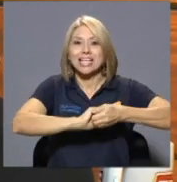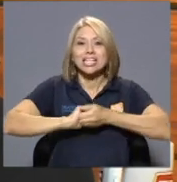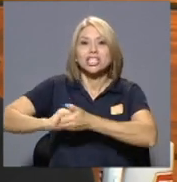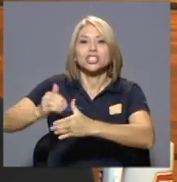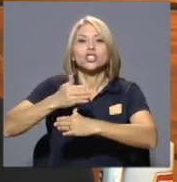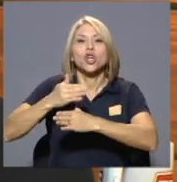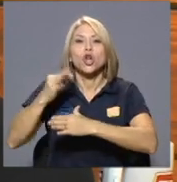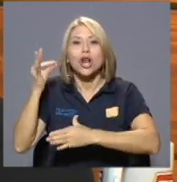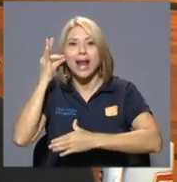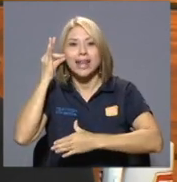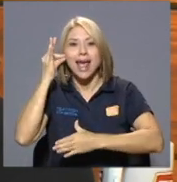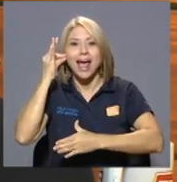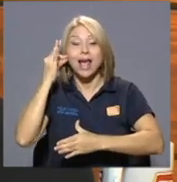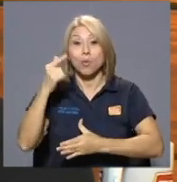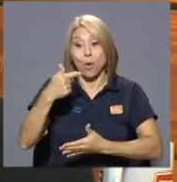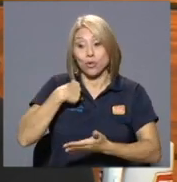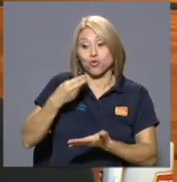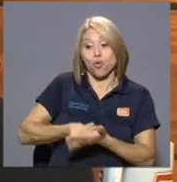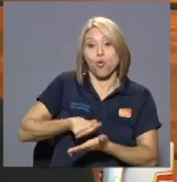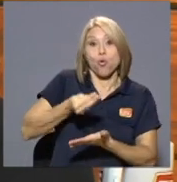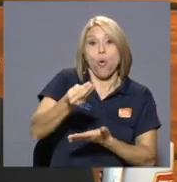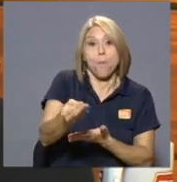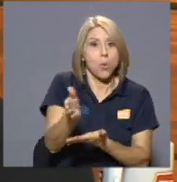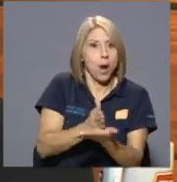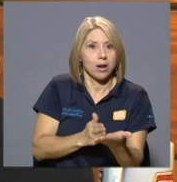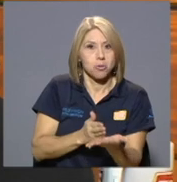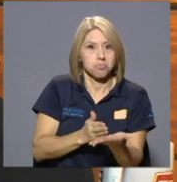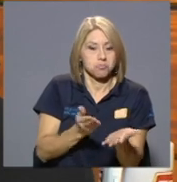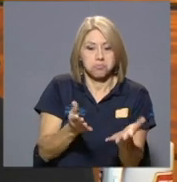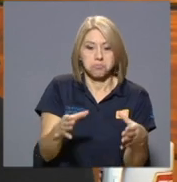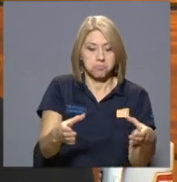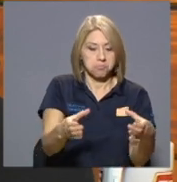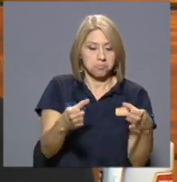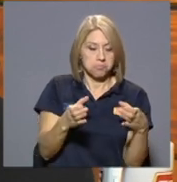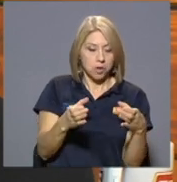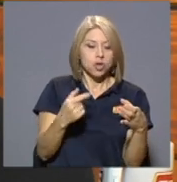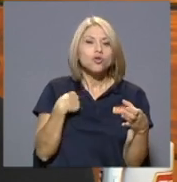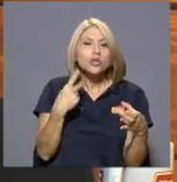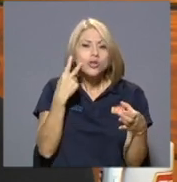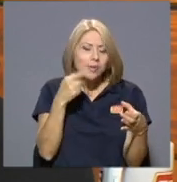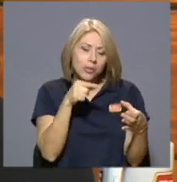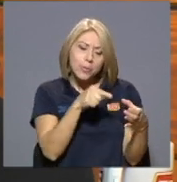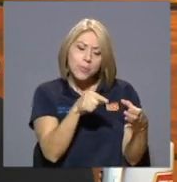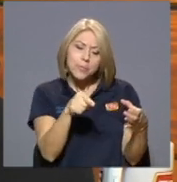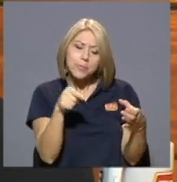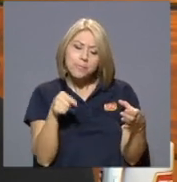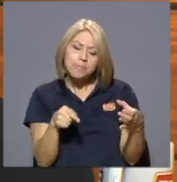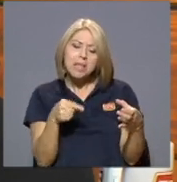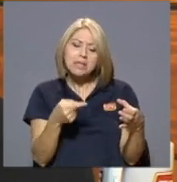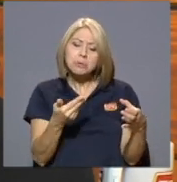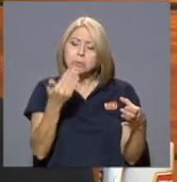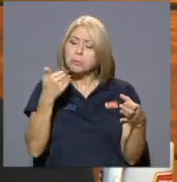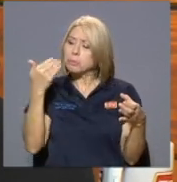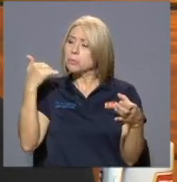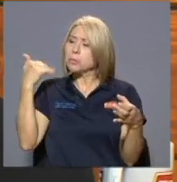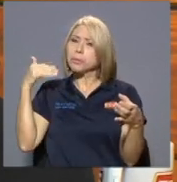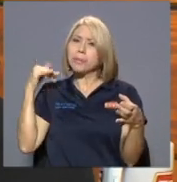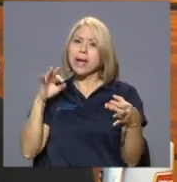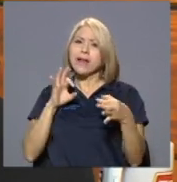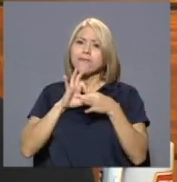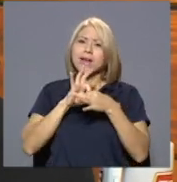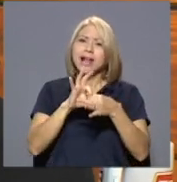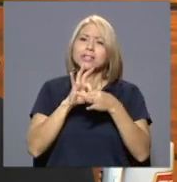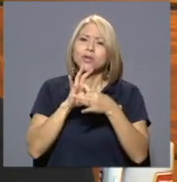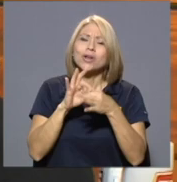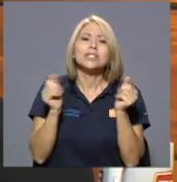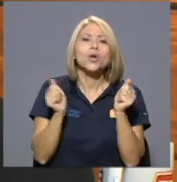producto, compro un producto o adquiero un producto, yo estoy viendo cuáles son las relaciones de producción con ese producto, con la persona,